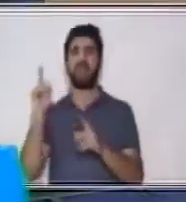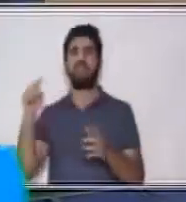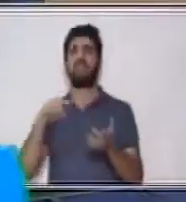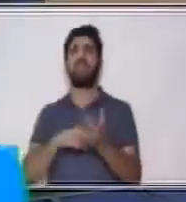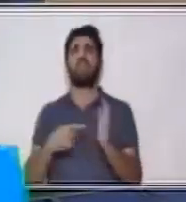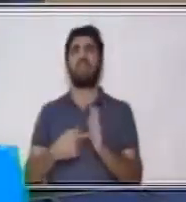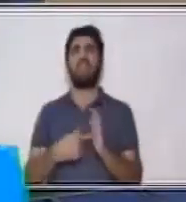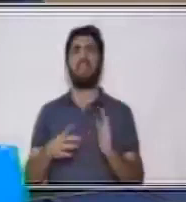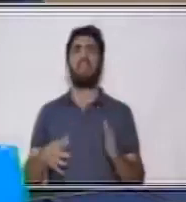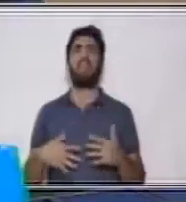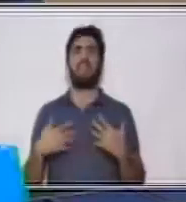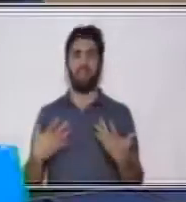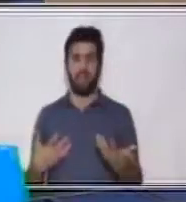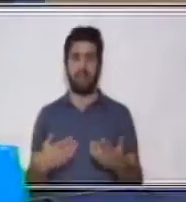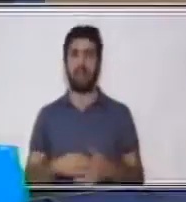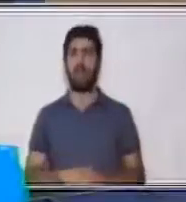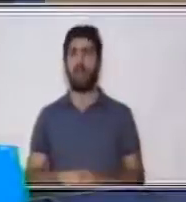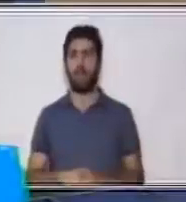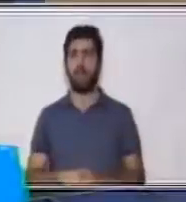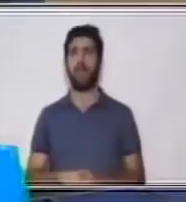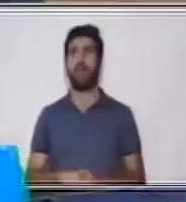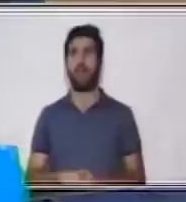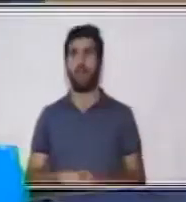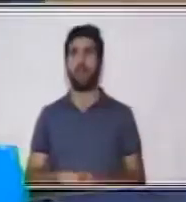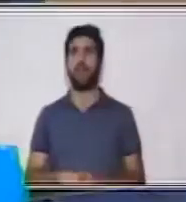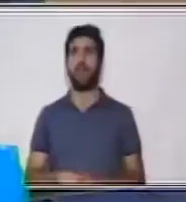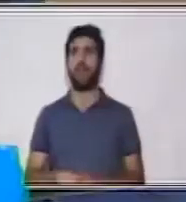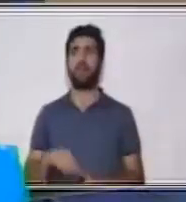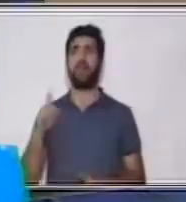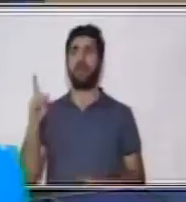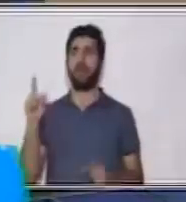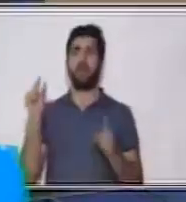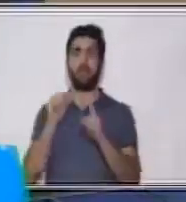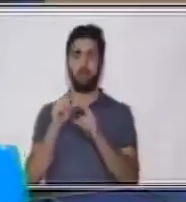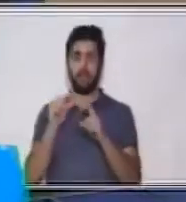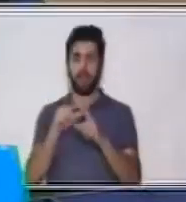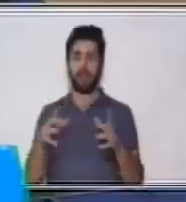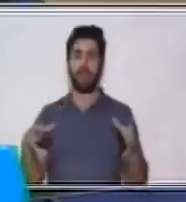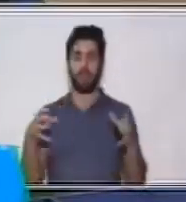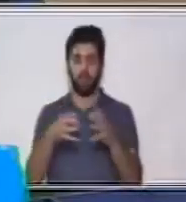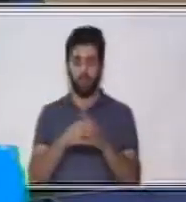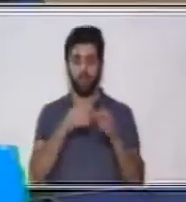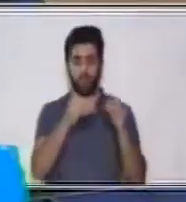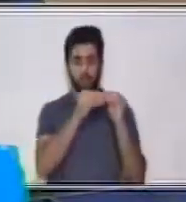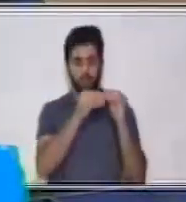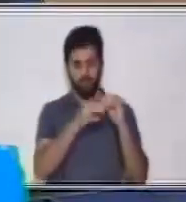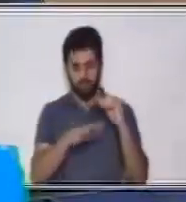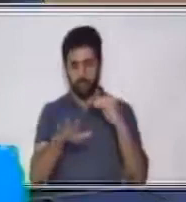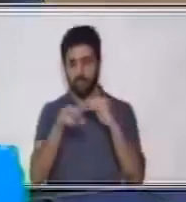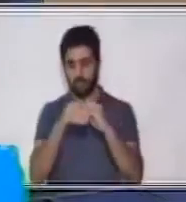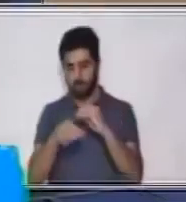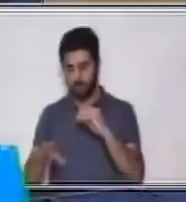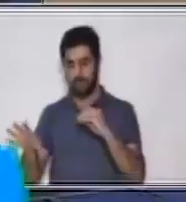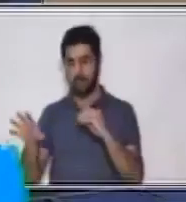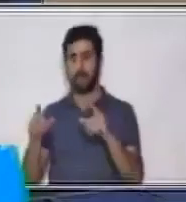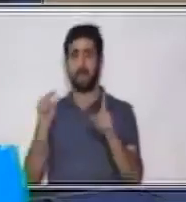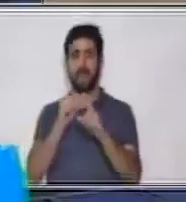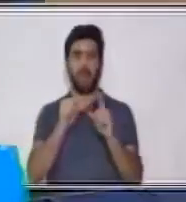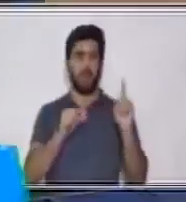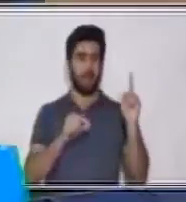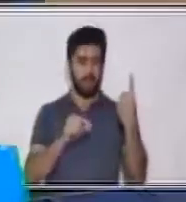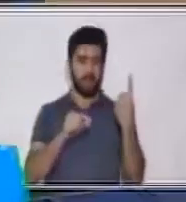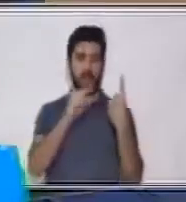palabras? Es un conjunto de palabras que se derivan de una palabra